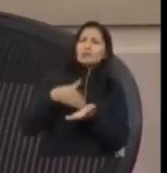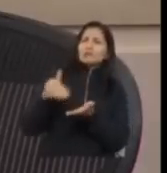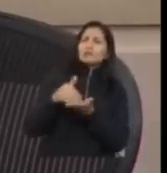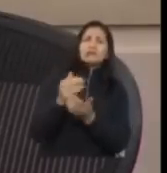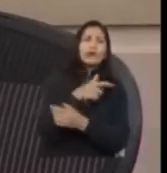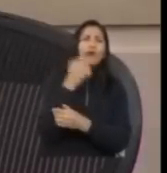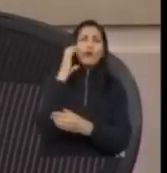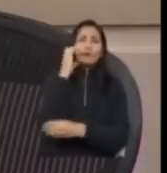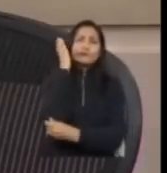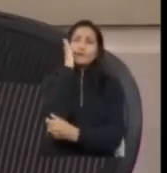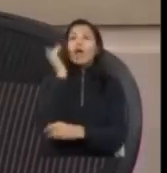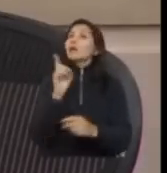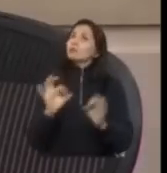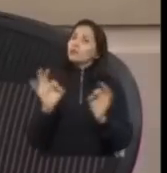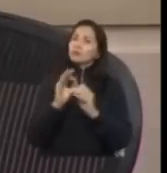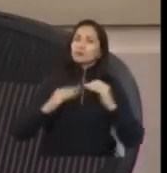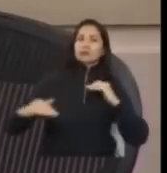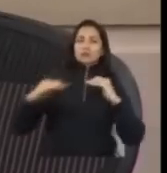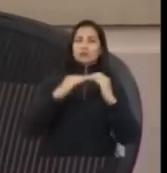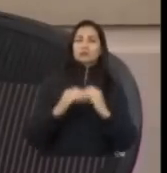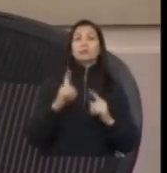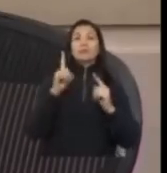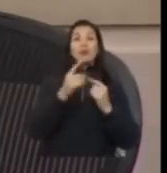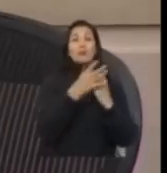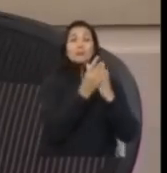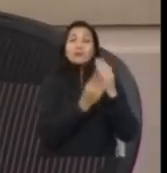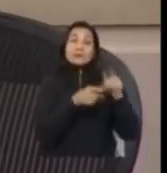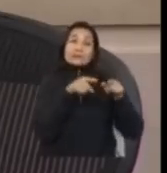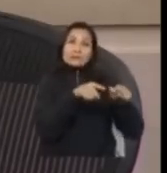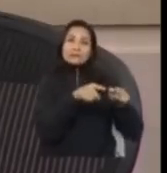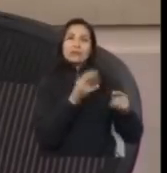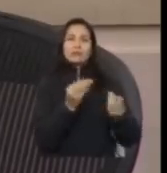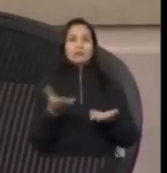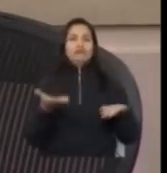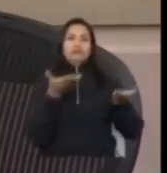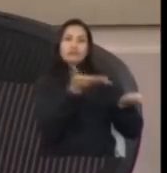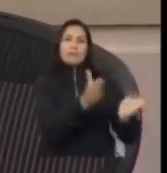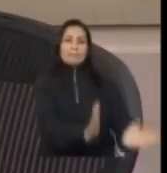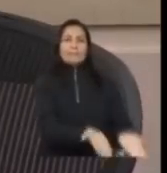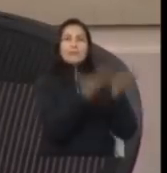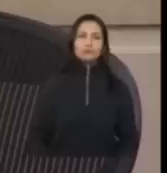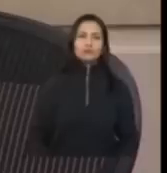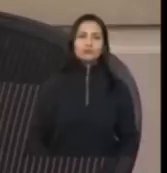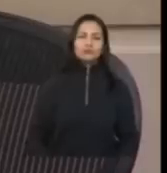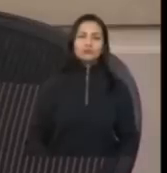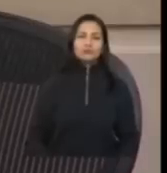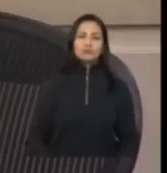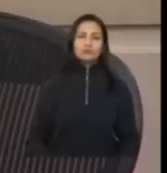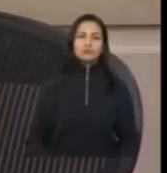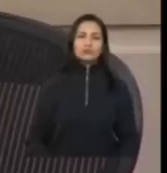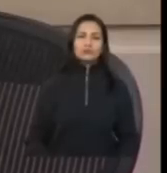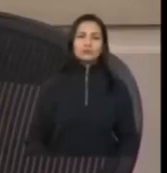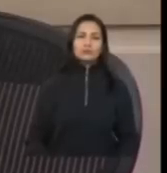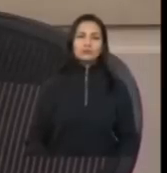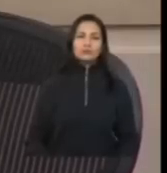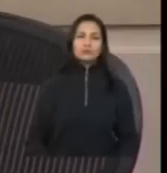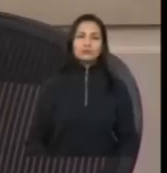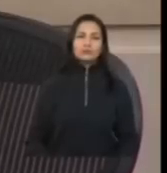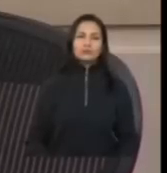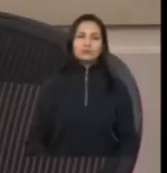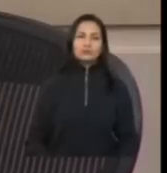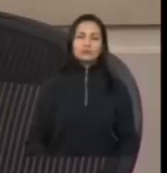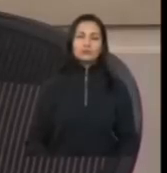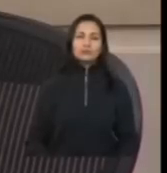colombianos. Pero eso sí, que las clases menos favorecidas puedan también tener mejores recursos. Hace